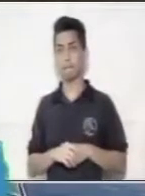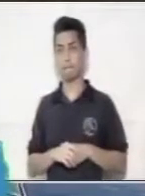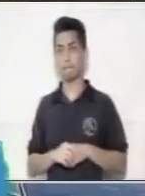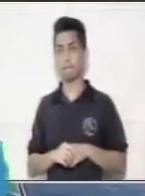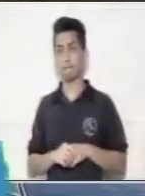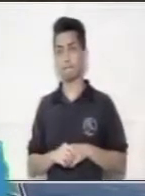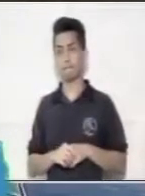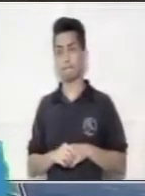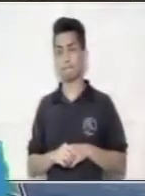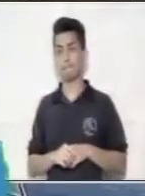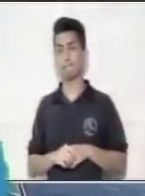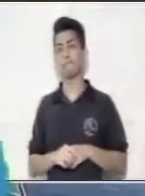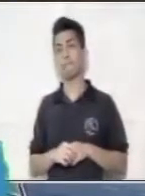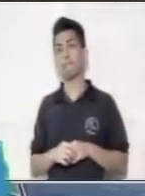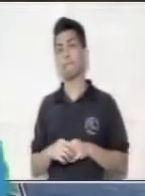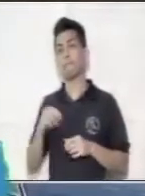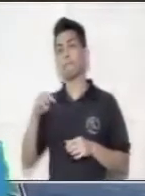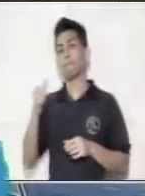Y es masa